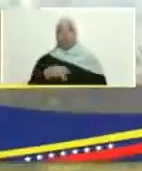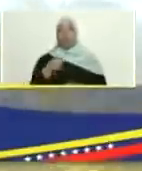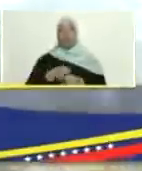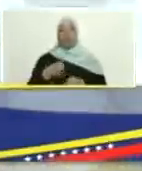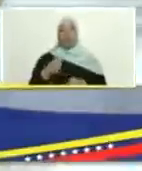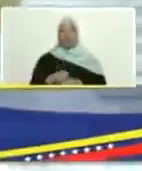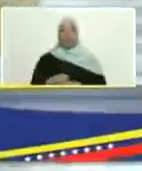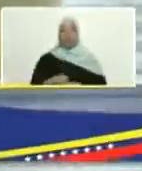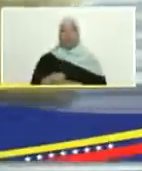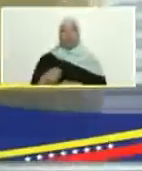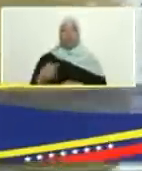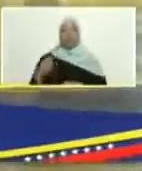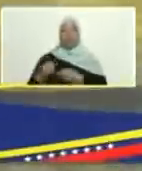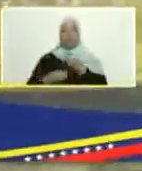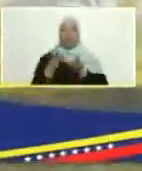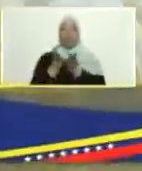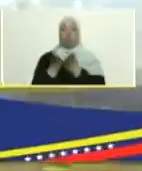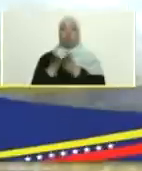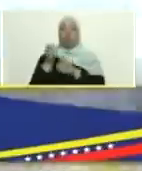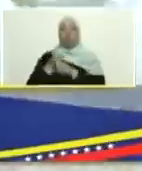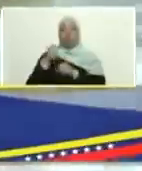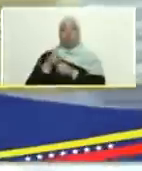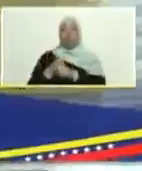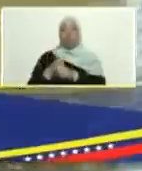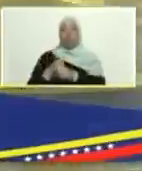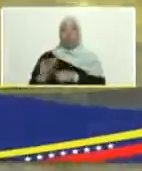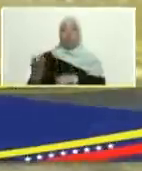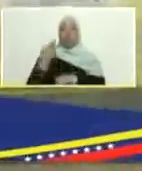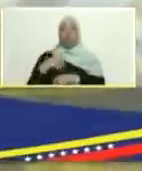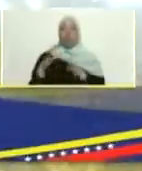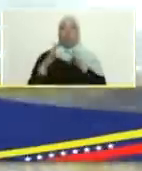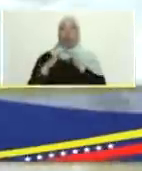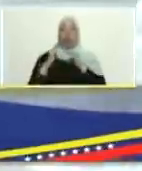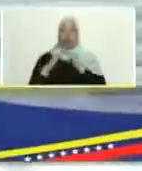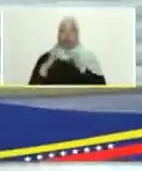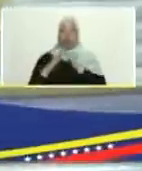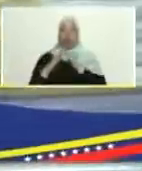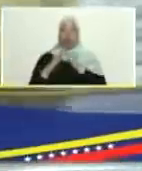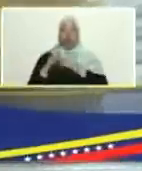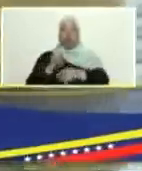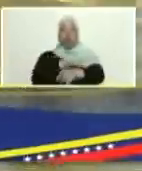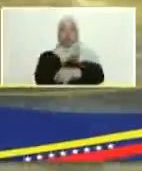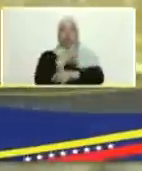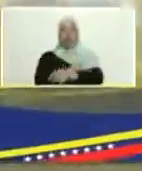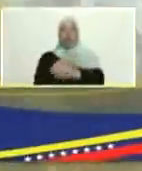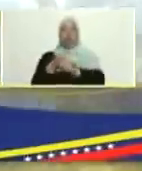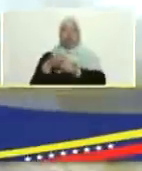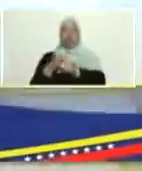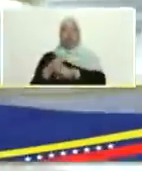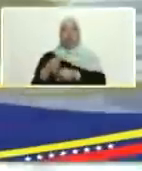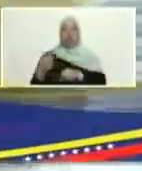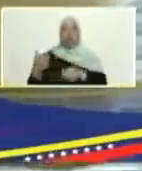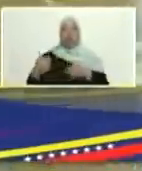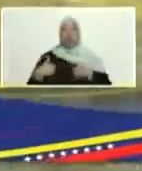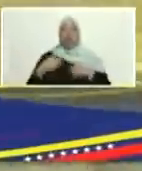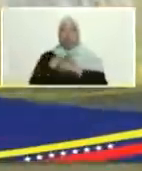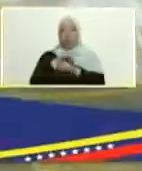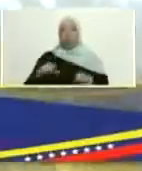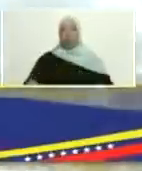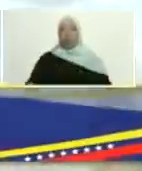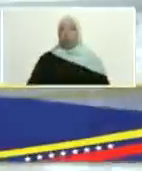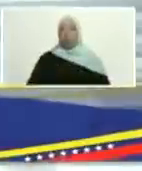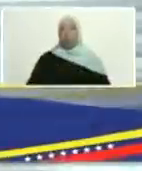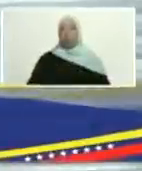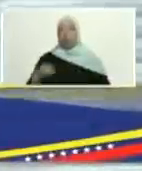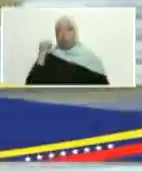el compromiso de la clase trabajadora es llevarla a su capacidad completa, presidente. Ese es el compromiso, presidente, es la conciencia